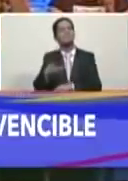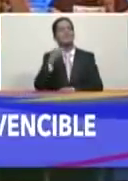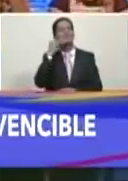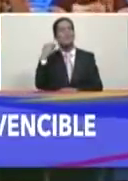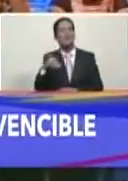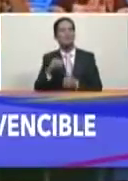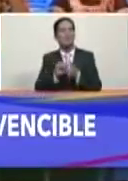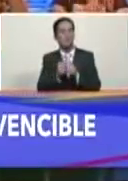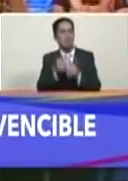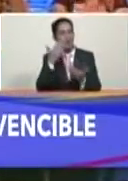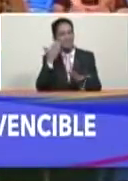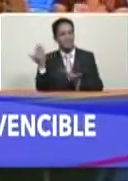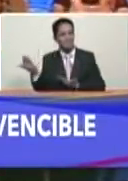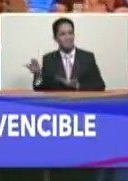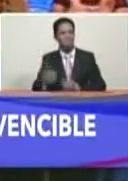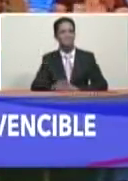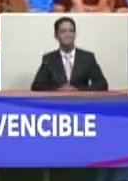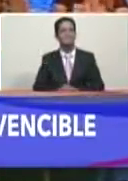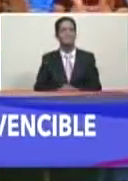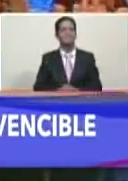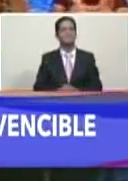Pedro Infante.